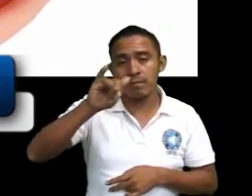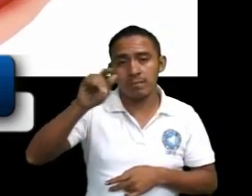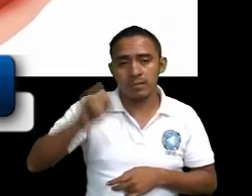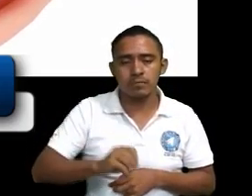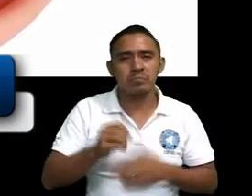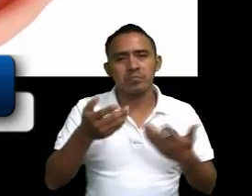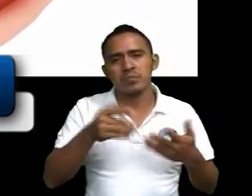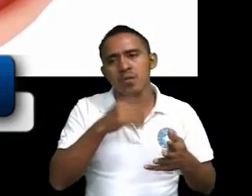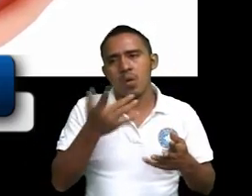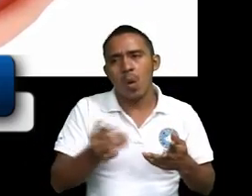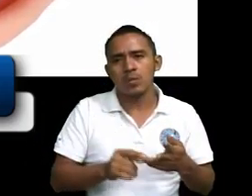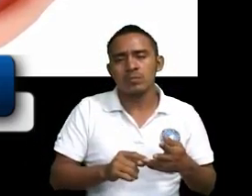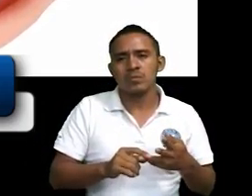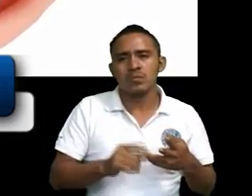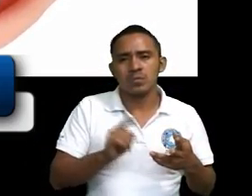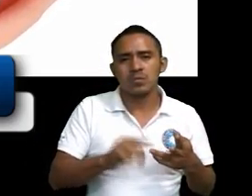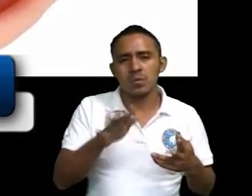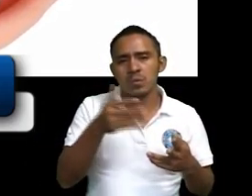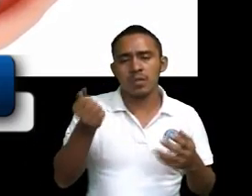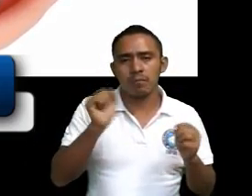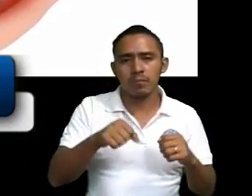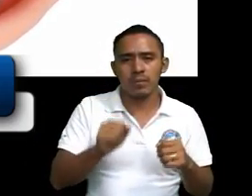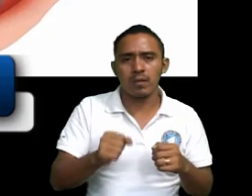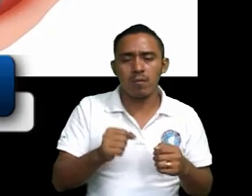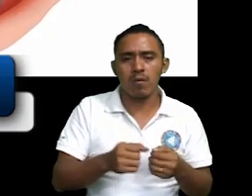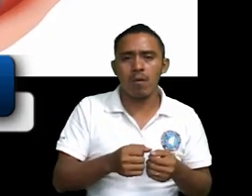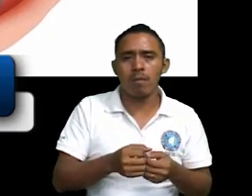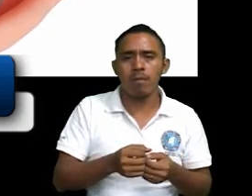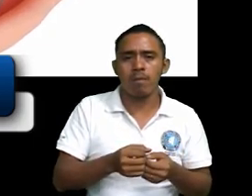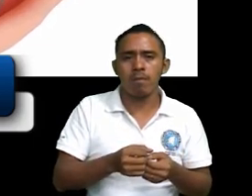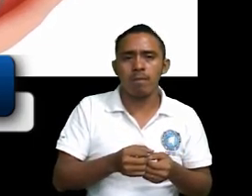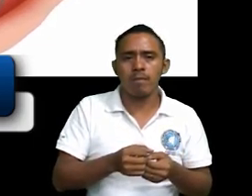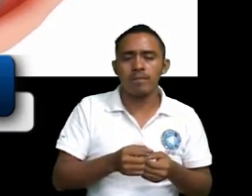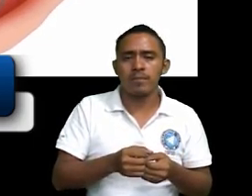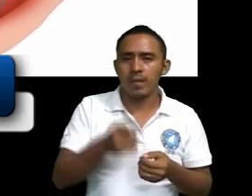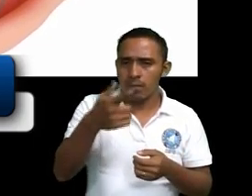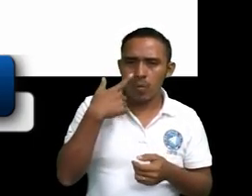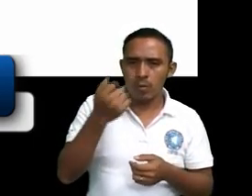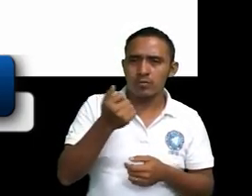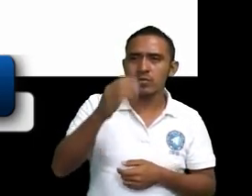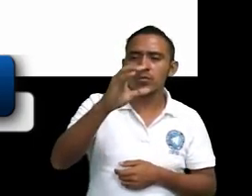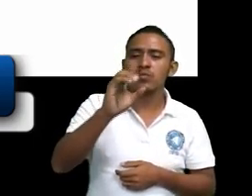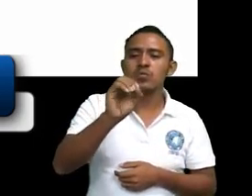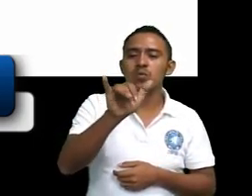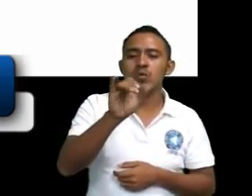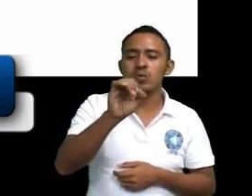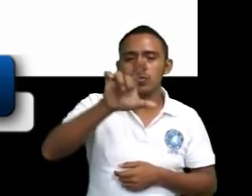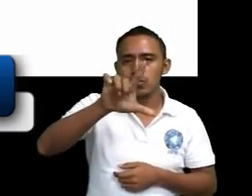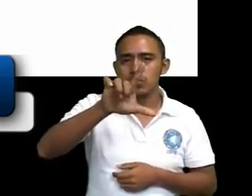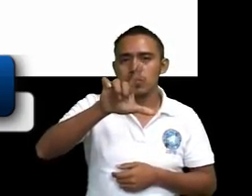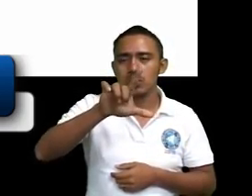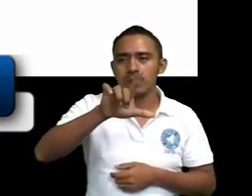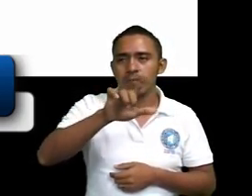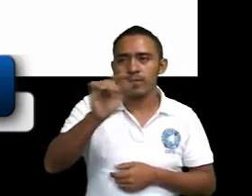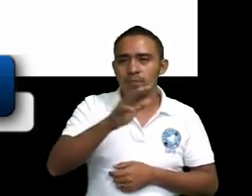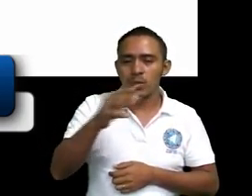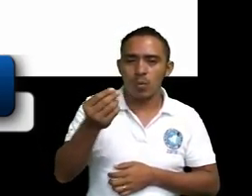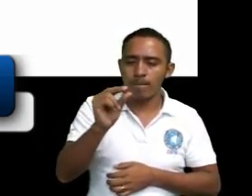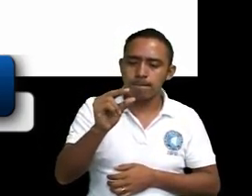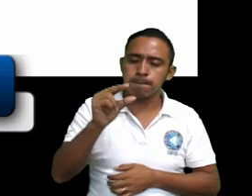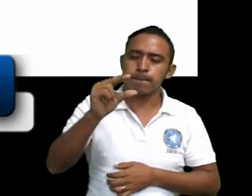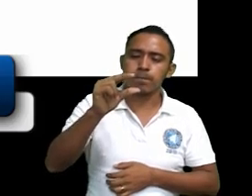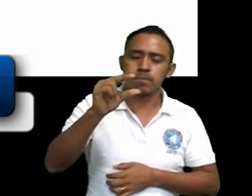tamaño de una... ¿Conocer los coyoles? Ah, los coyolitos. Ah, no, no, no los coyolitos, unos más grandes.